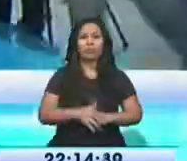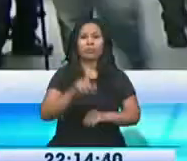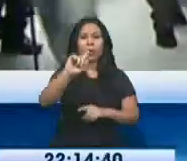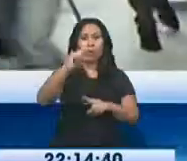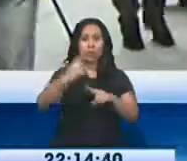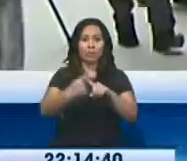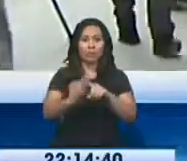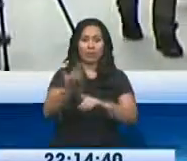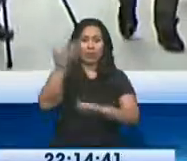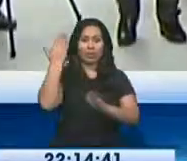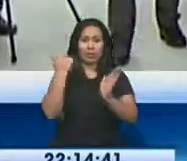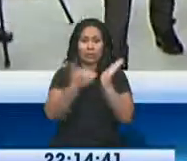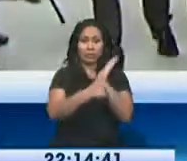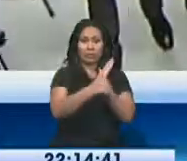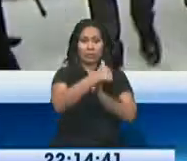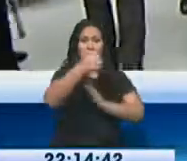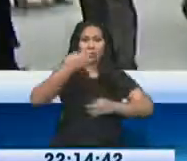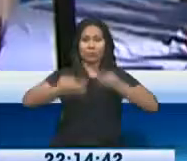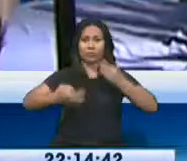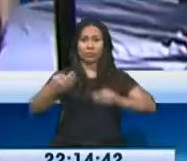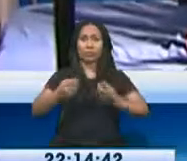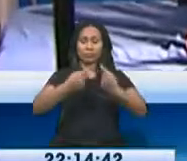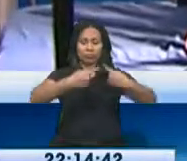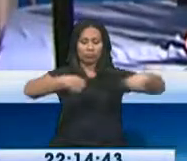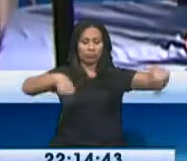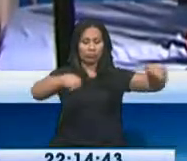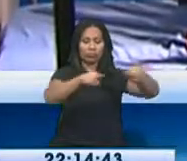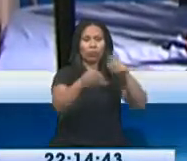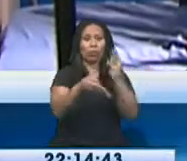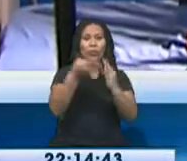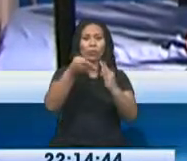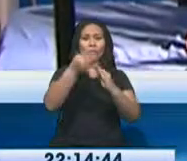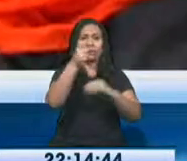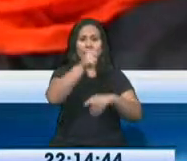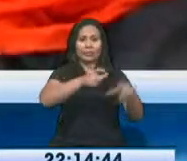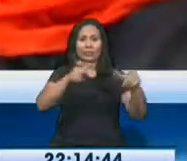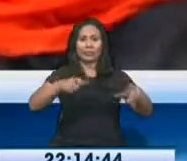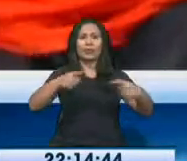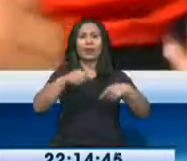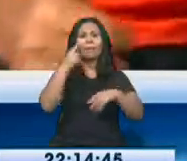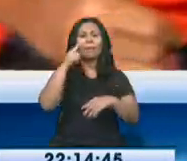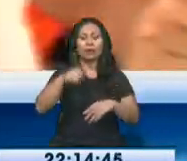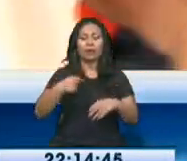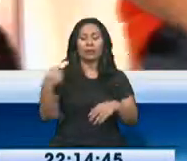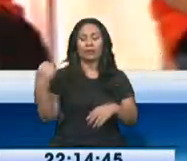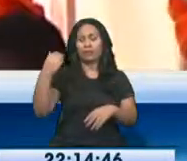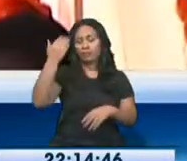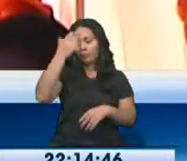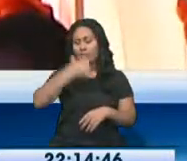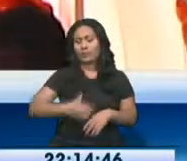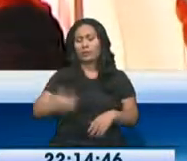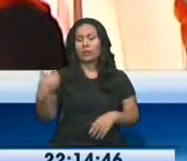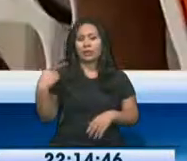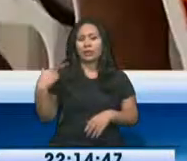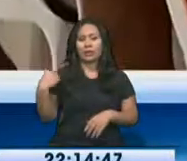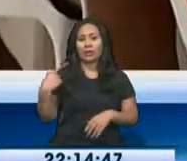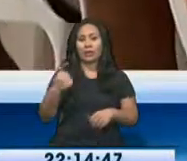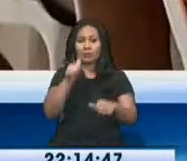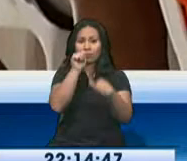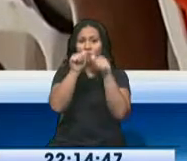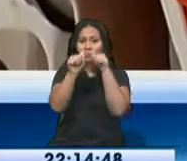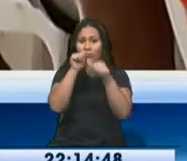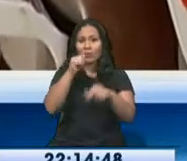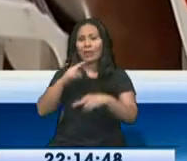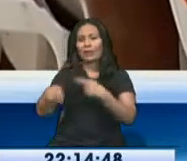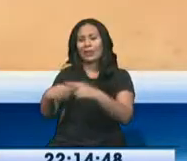el Ministerio de Justicia destinó un pabellón exclusivo para el tratamiento de las personas privadas de la libertad que aquí llegaron por